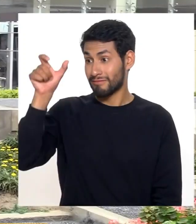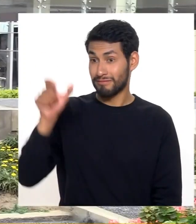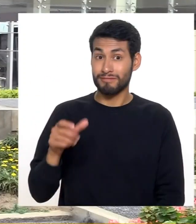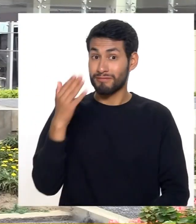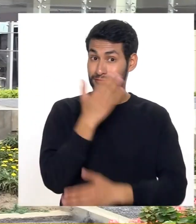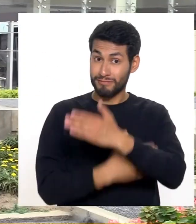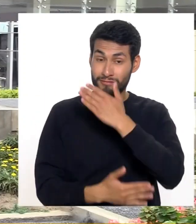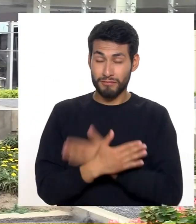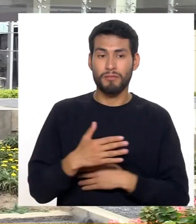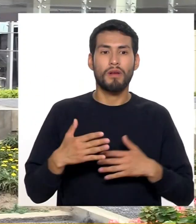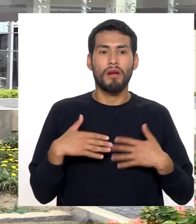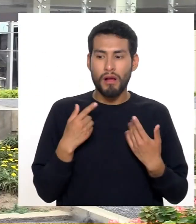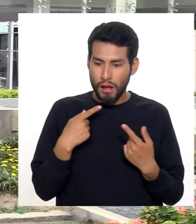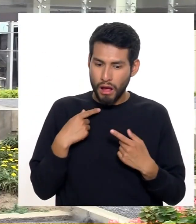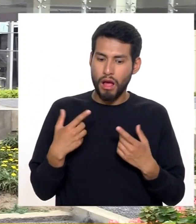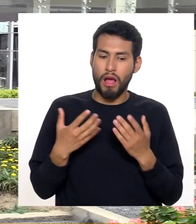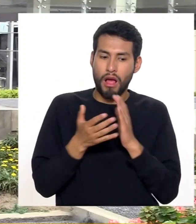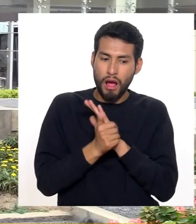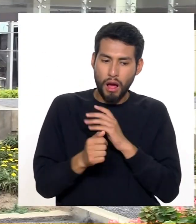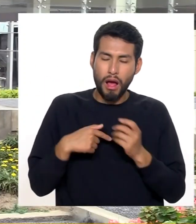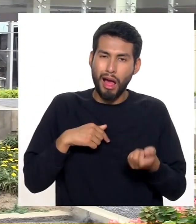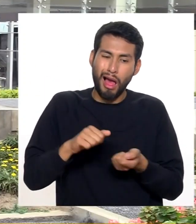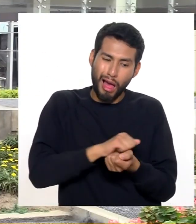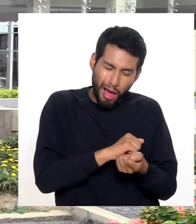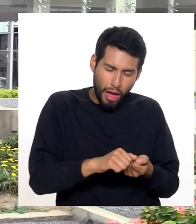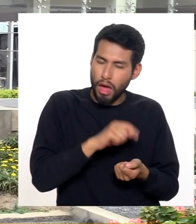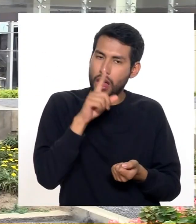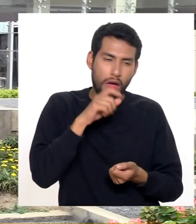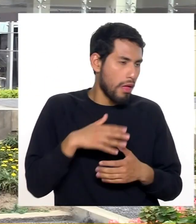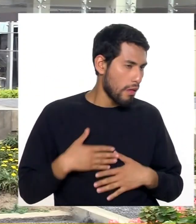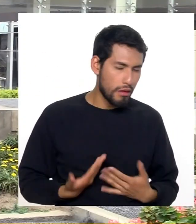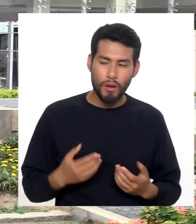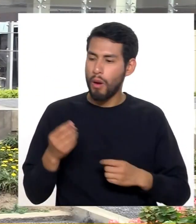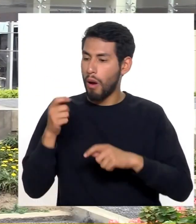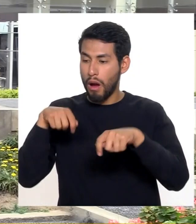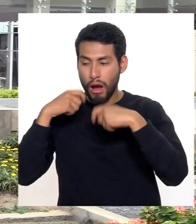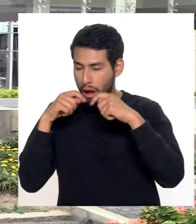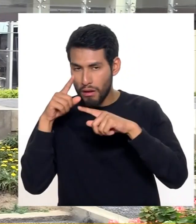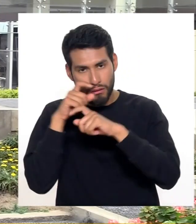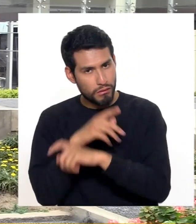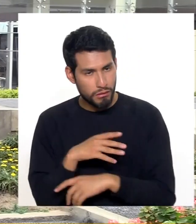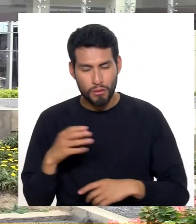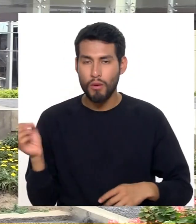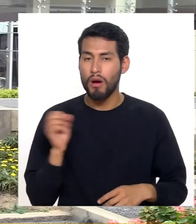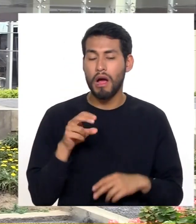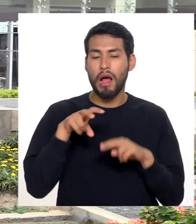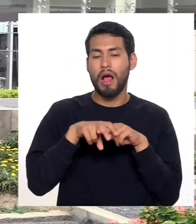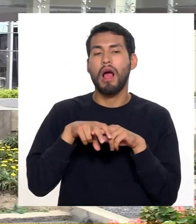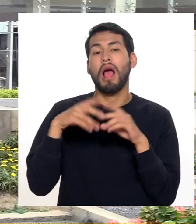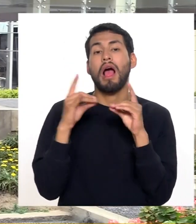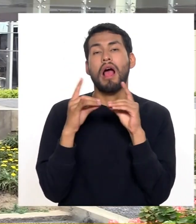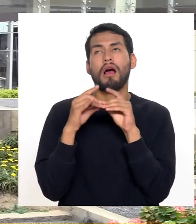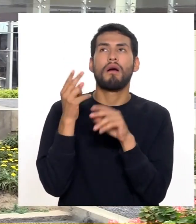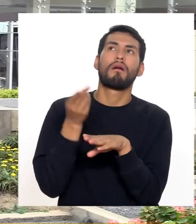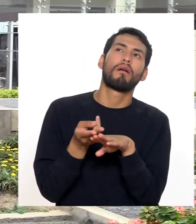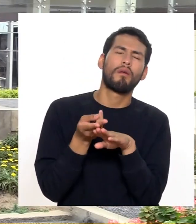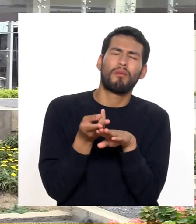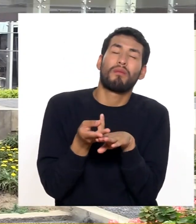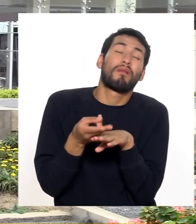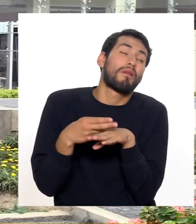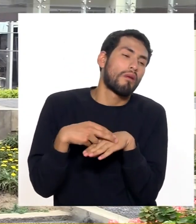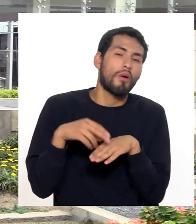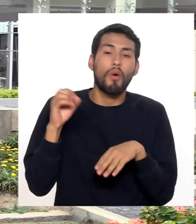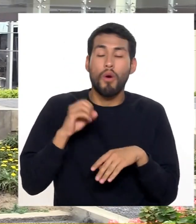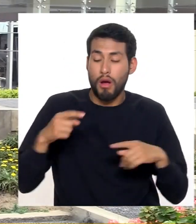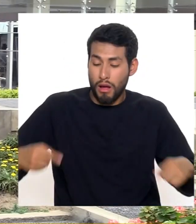Una persona con discapacidad puede ver afectadas sus habilidades para lavar, para comer o para levantarse de la cama, como también